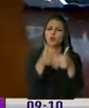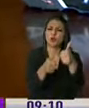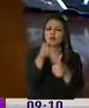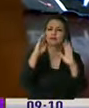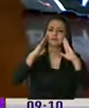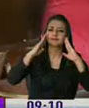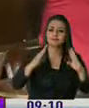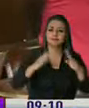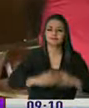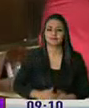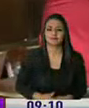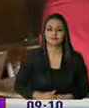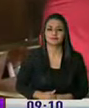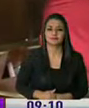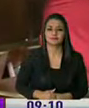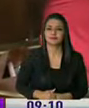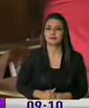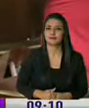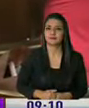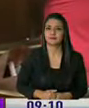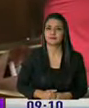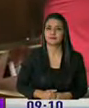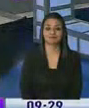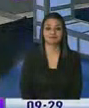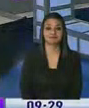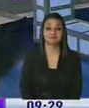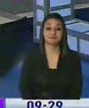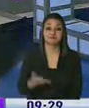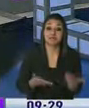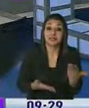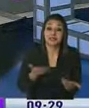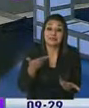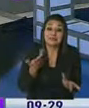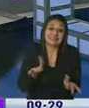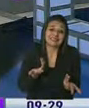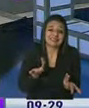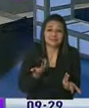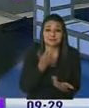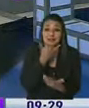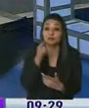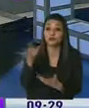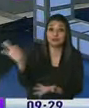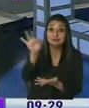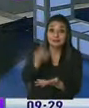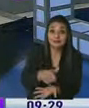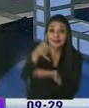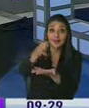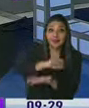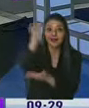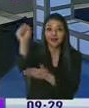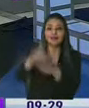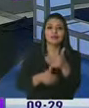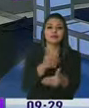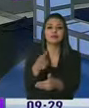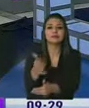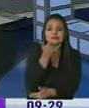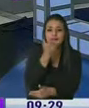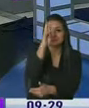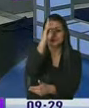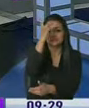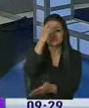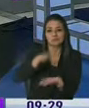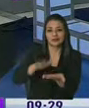a hacer? Informó Patricia Aldaz. Ser un momento amargo, ¿no? Son mis universo. Al segundo, no al es segundo, mis universo. O